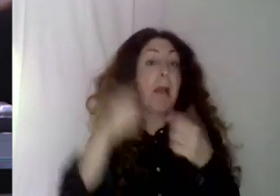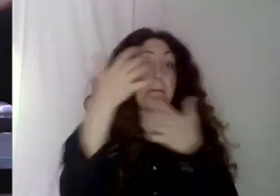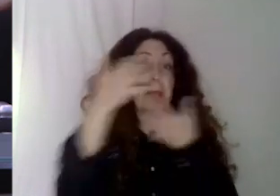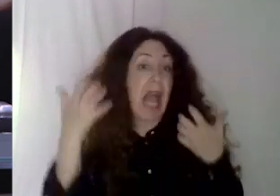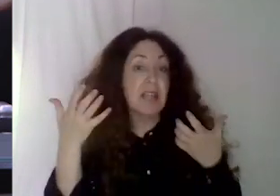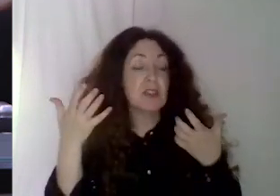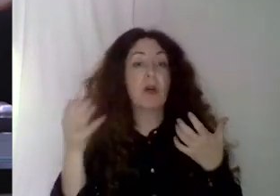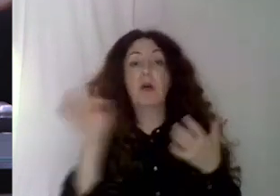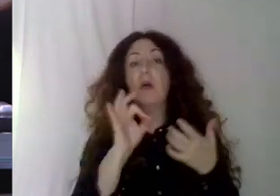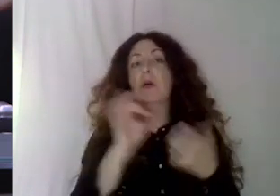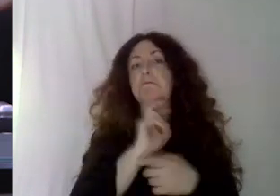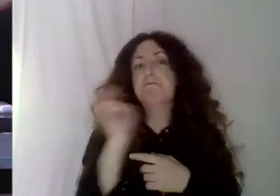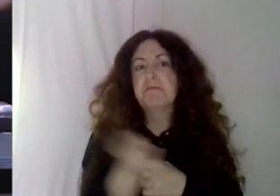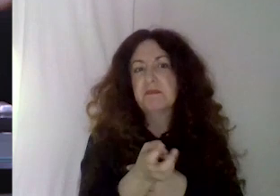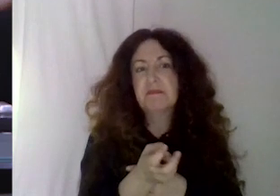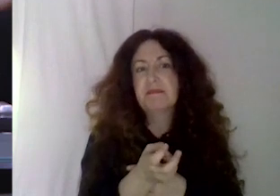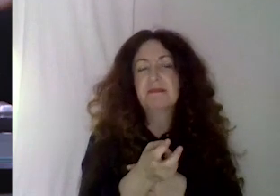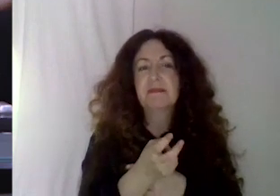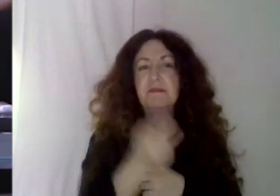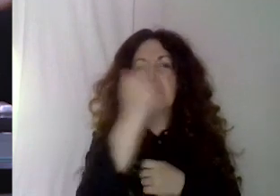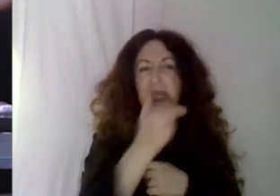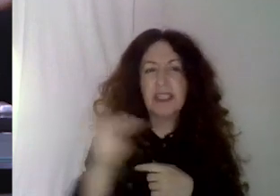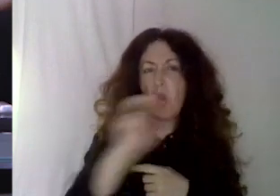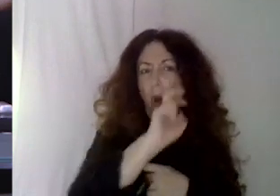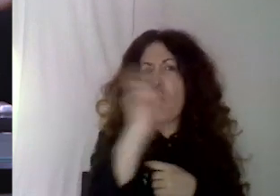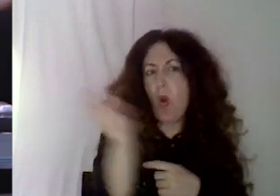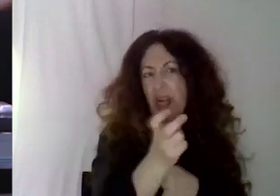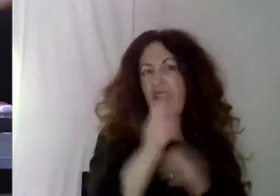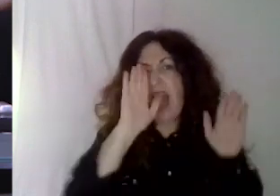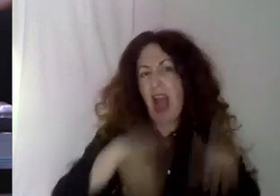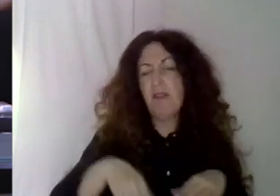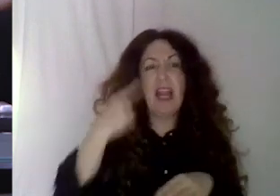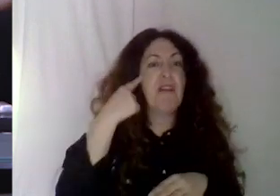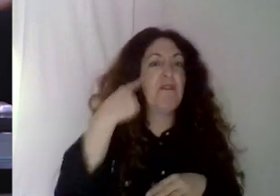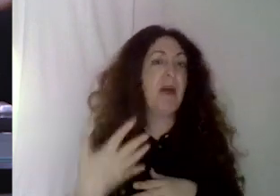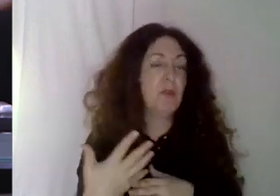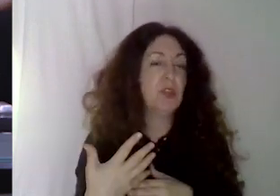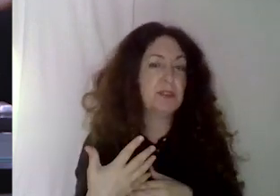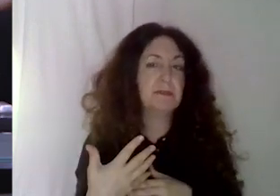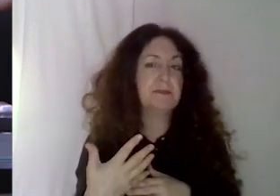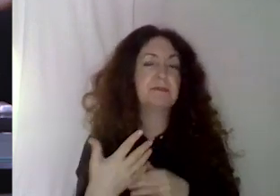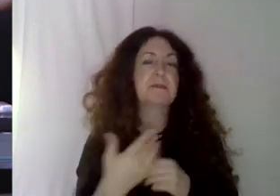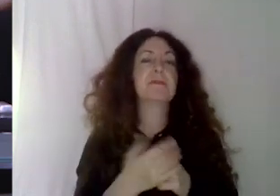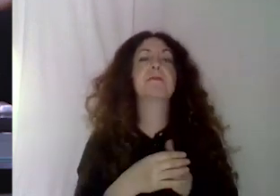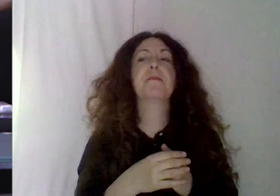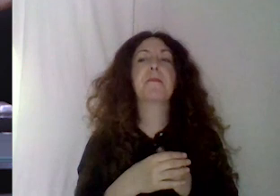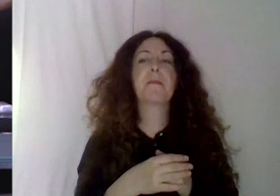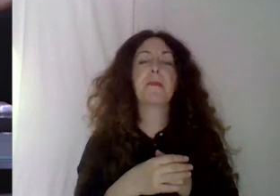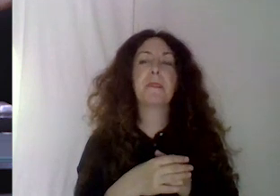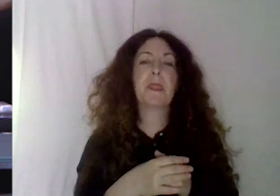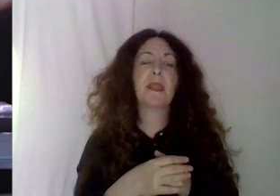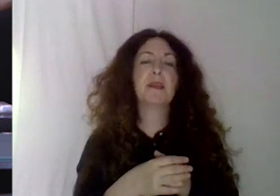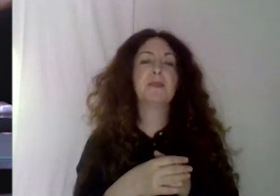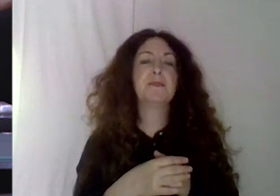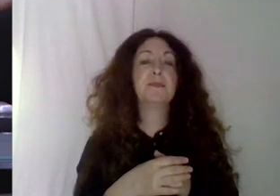Alberto Corazón, importantísimo me parece, él sabe lo que hace, él sabe que está pintando y se dedica solo a pintar. O sea, no